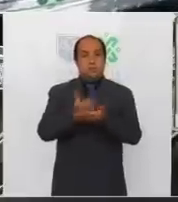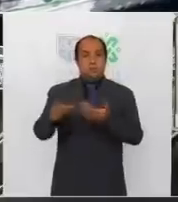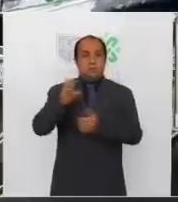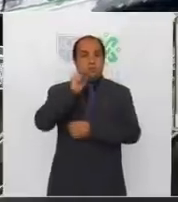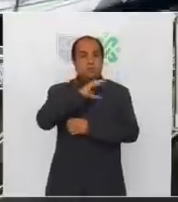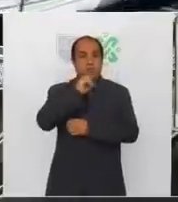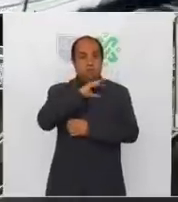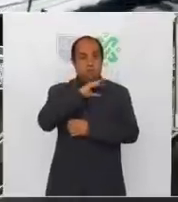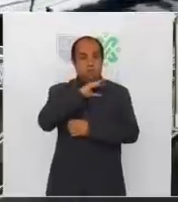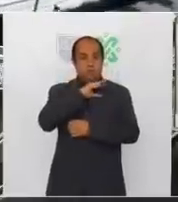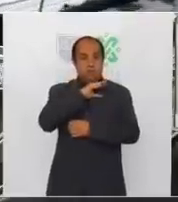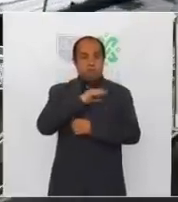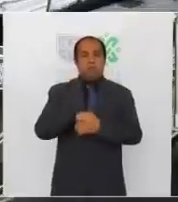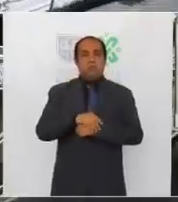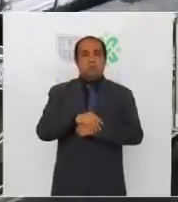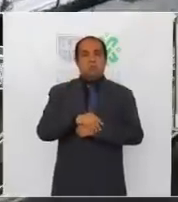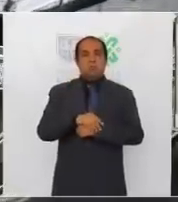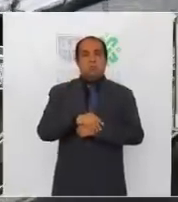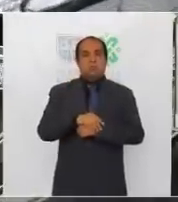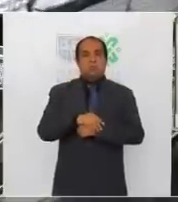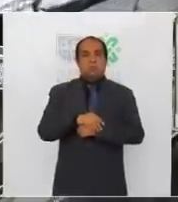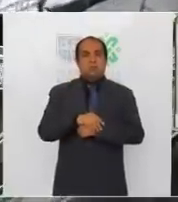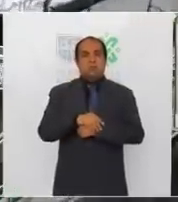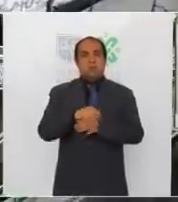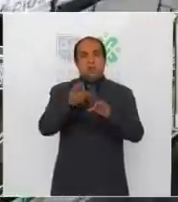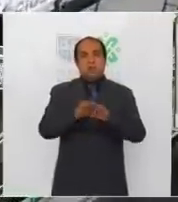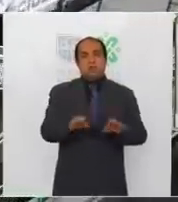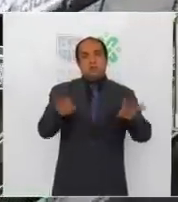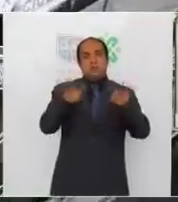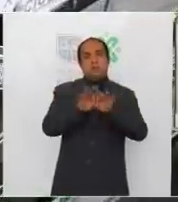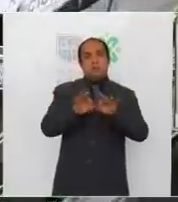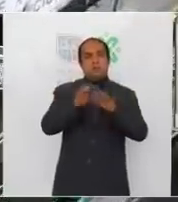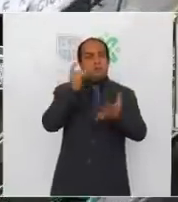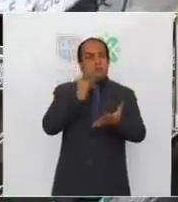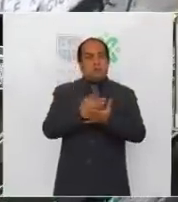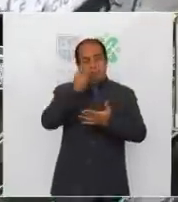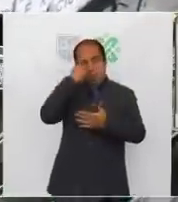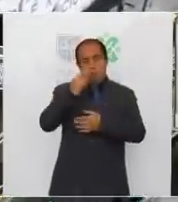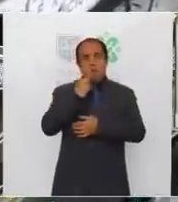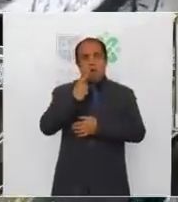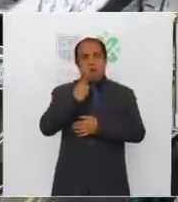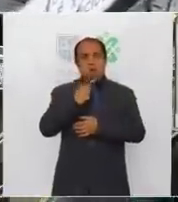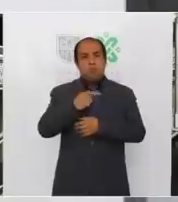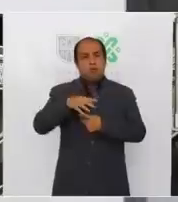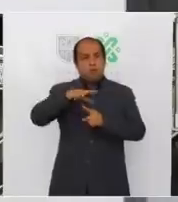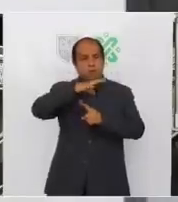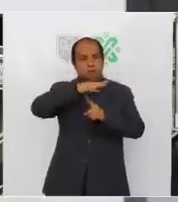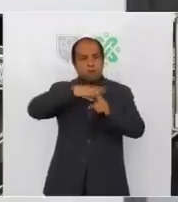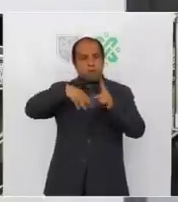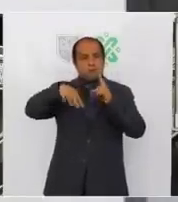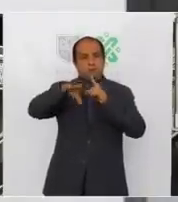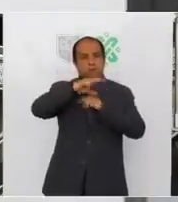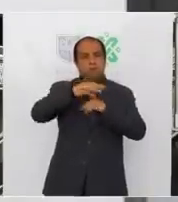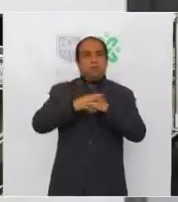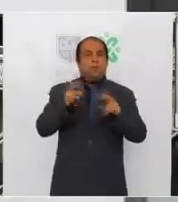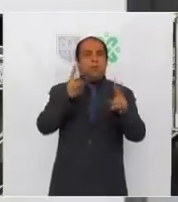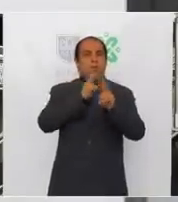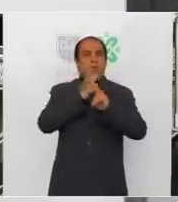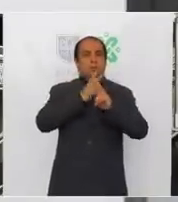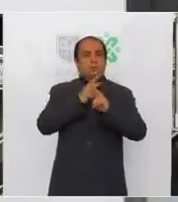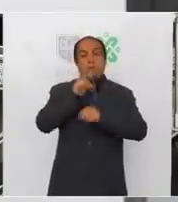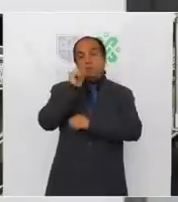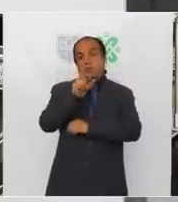basura es un elemento sustantivo no solamente para mejorar el medio ambiente, sino también